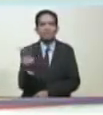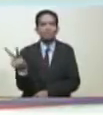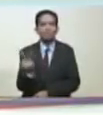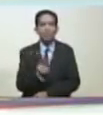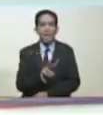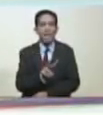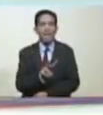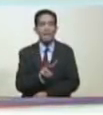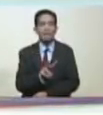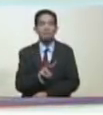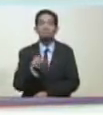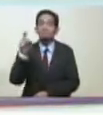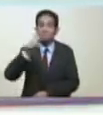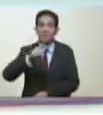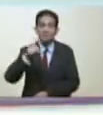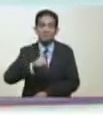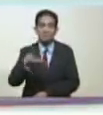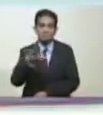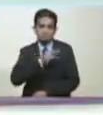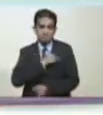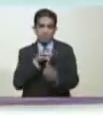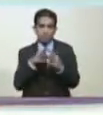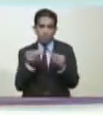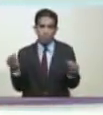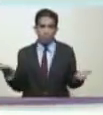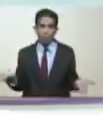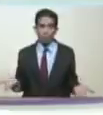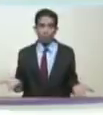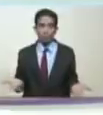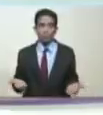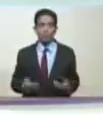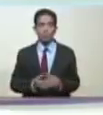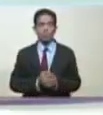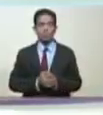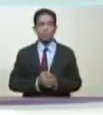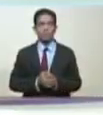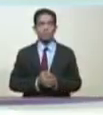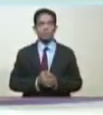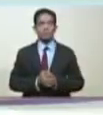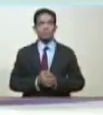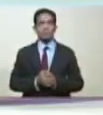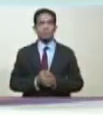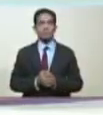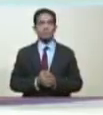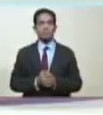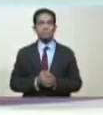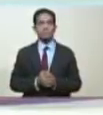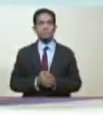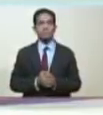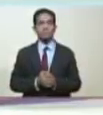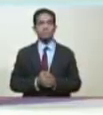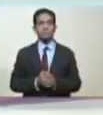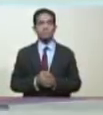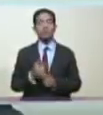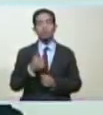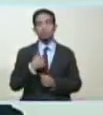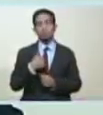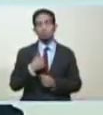merece todo, que lo merece todo. Yo en ese sentido he